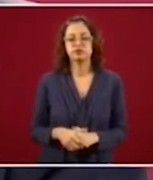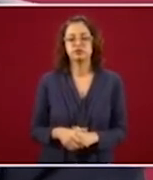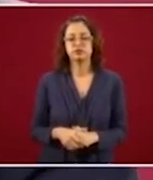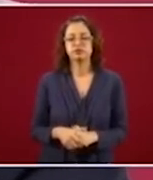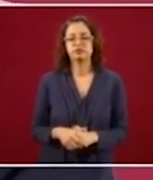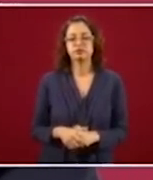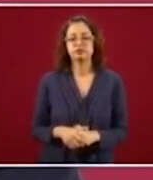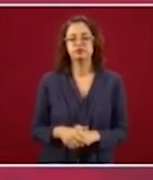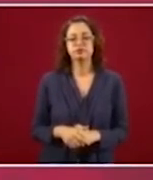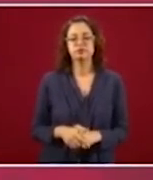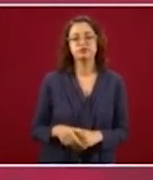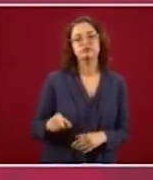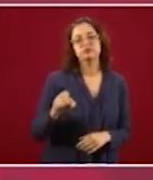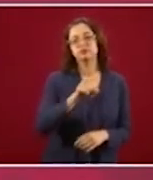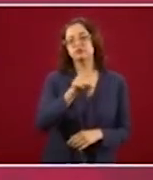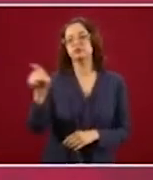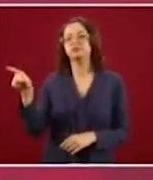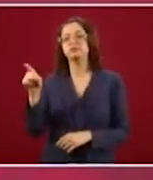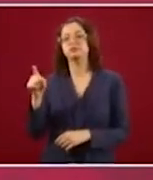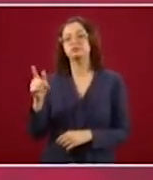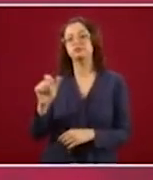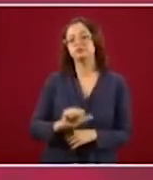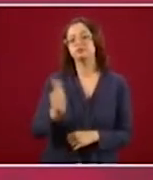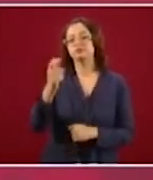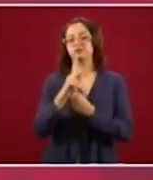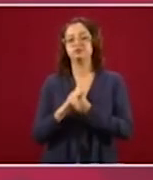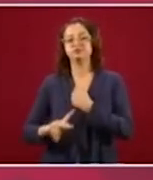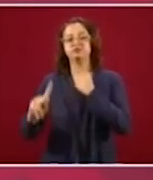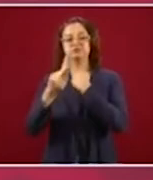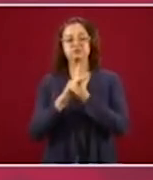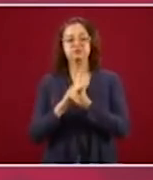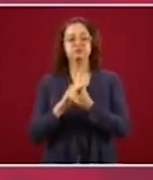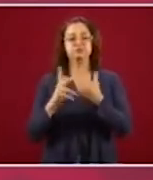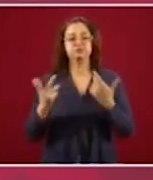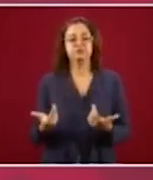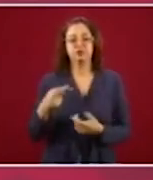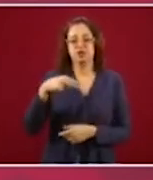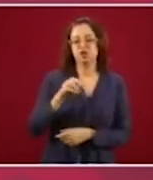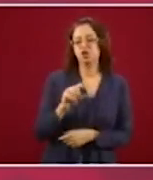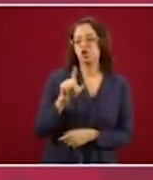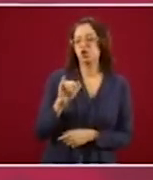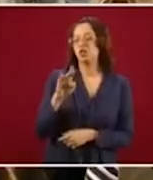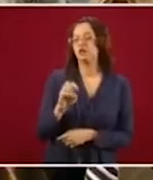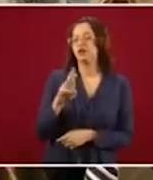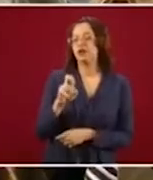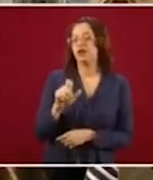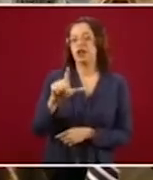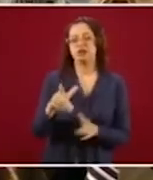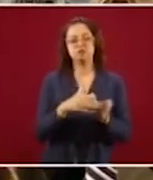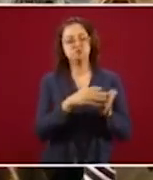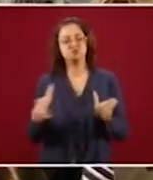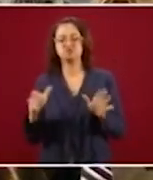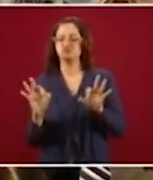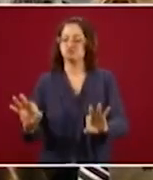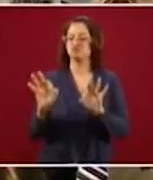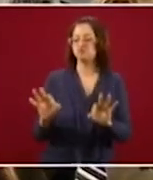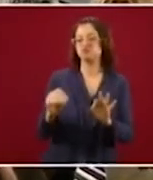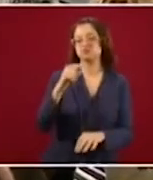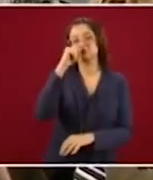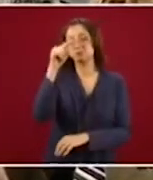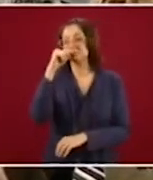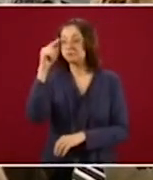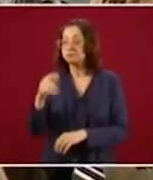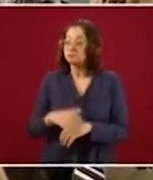se presume que funciona muy bien en el modelo neoliberal y no les